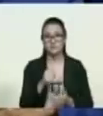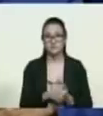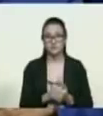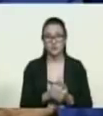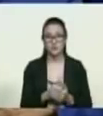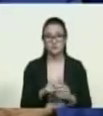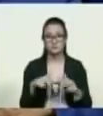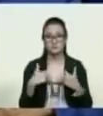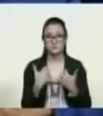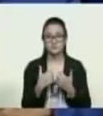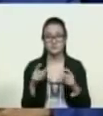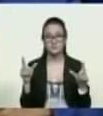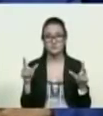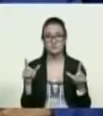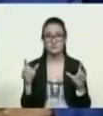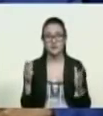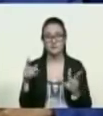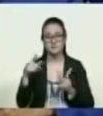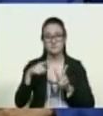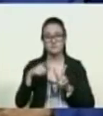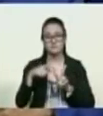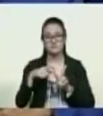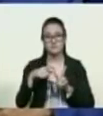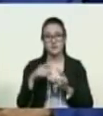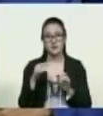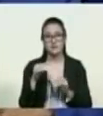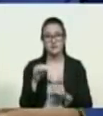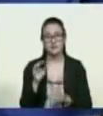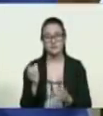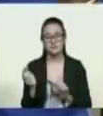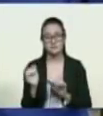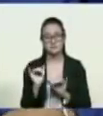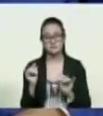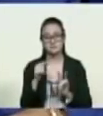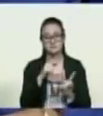sala de prensa Simón Bolívar del Palacio de Miraflores, y con ella volvemos con ustedes a los estudios. Adelante.